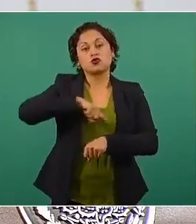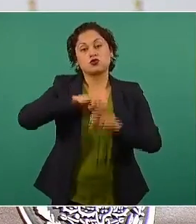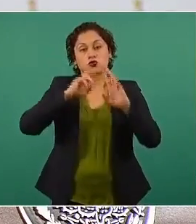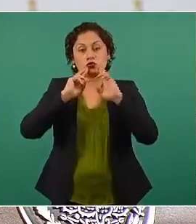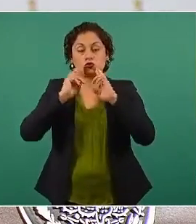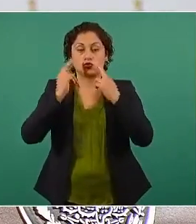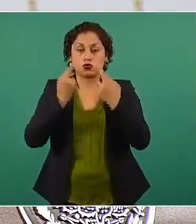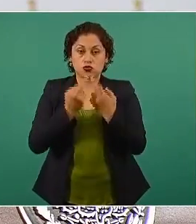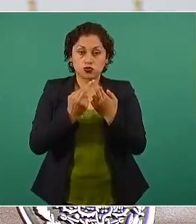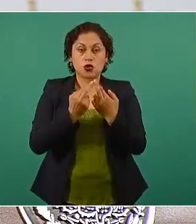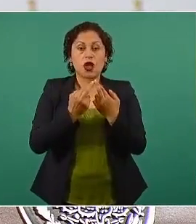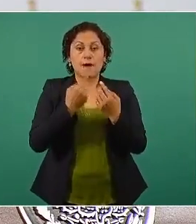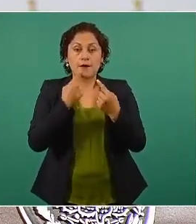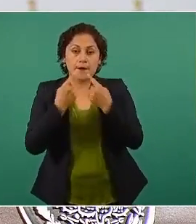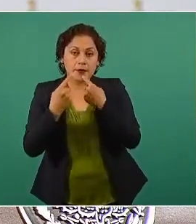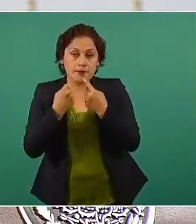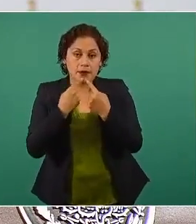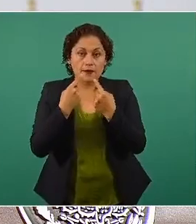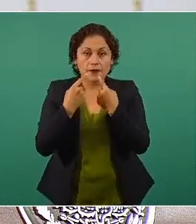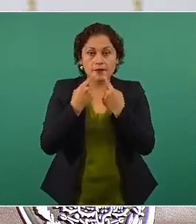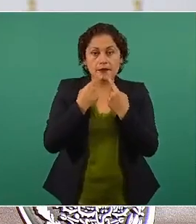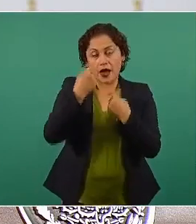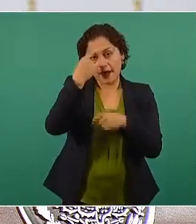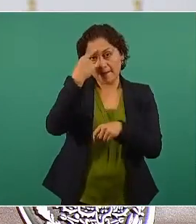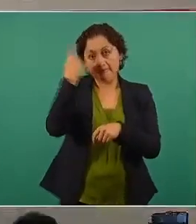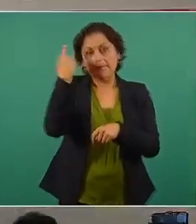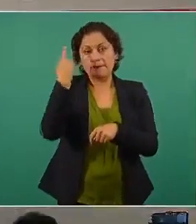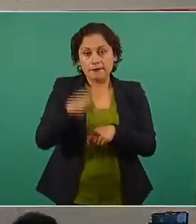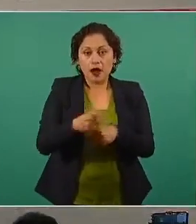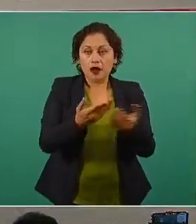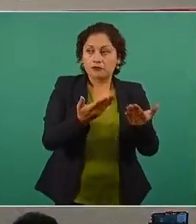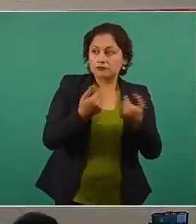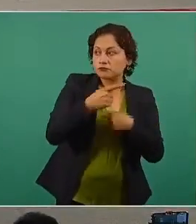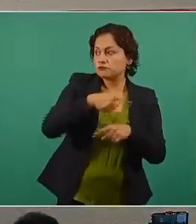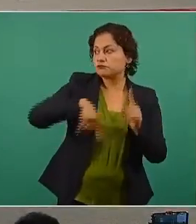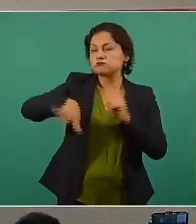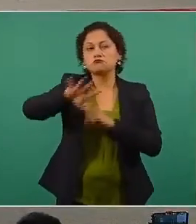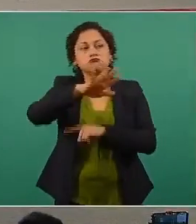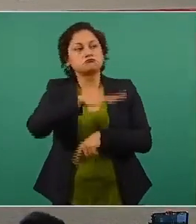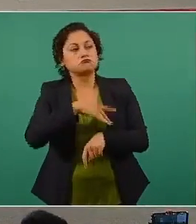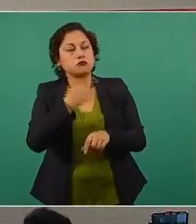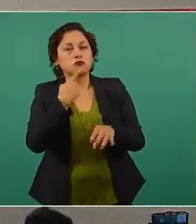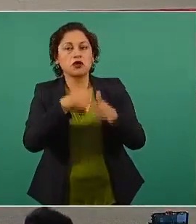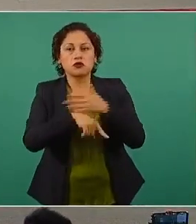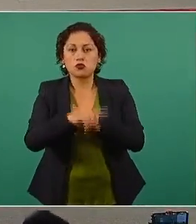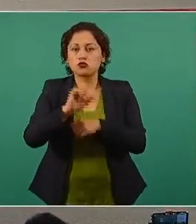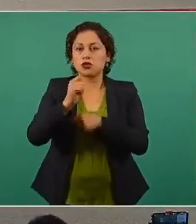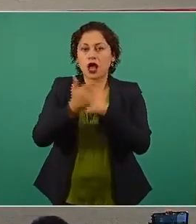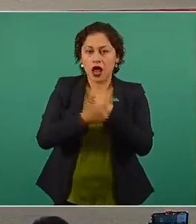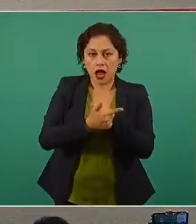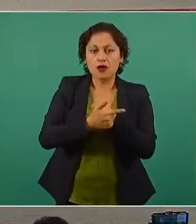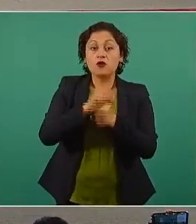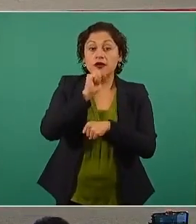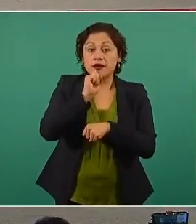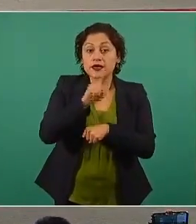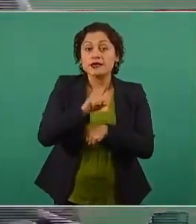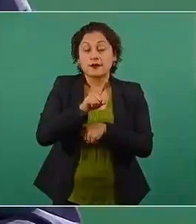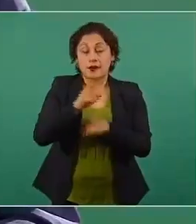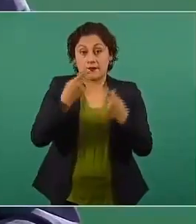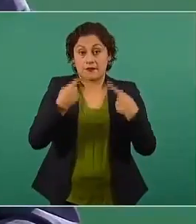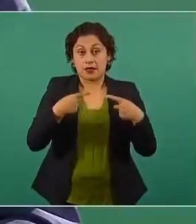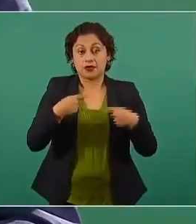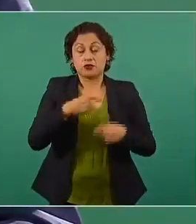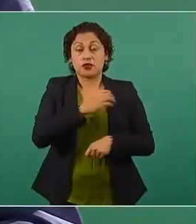central para recibir denuncias y estar pendientes de darle protección a